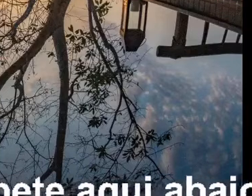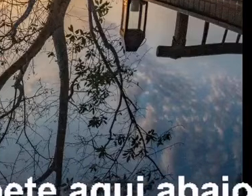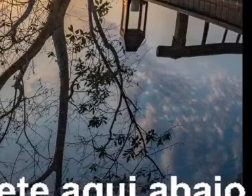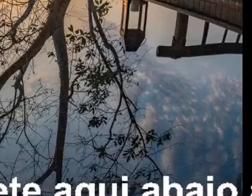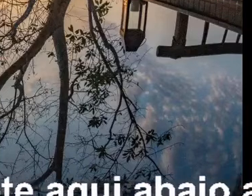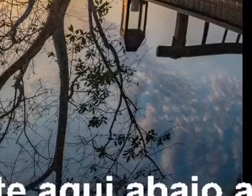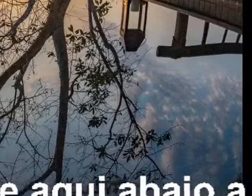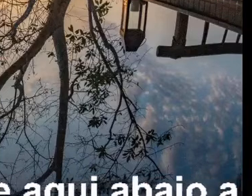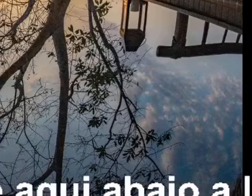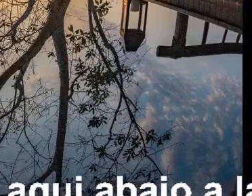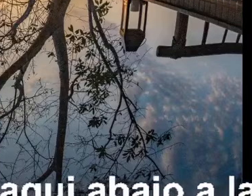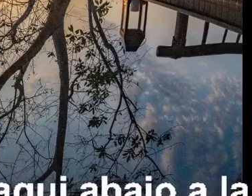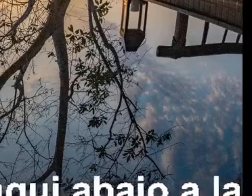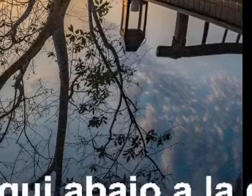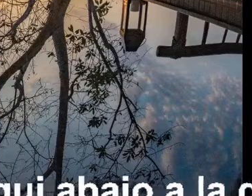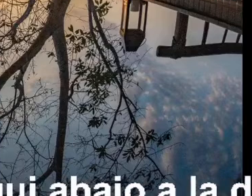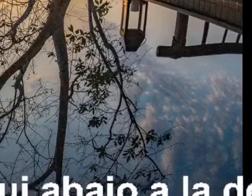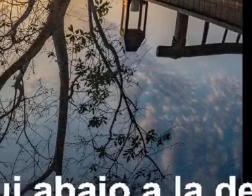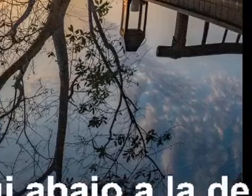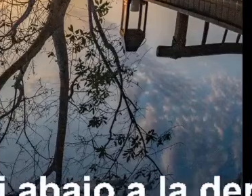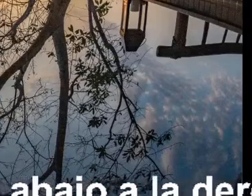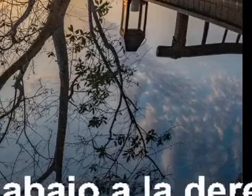da la bienvenida